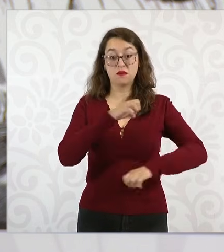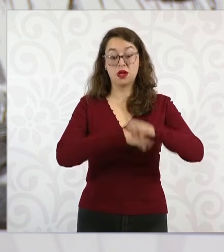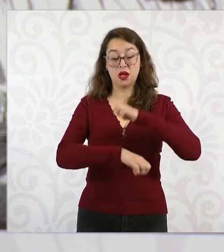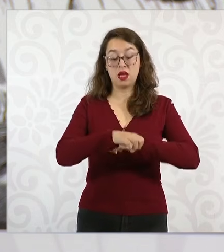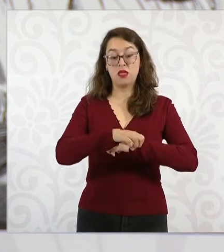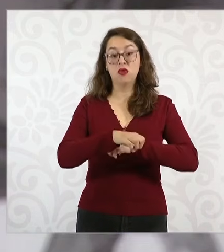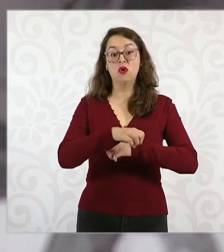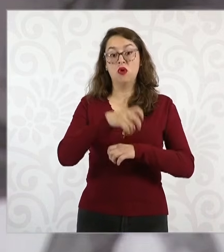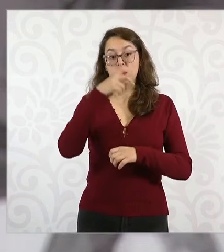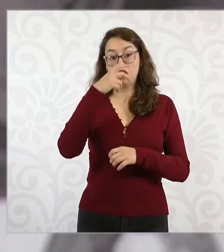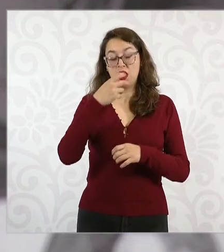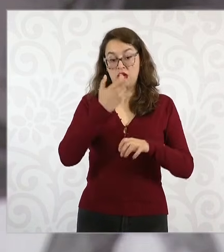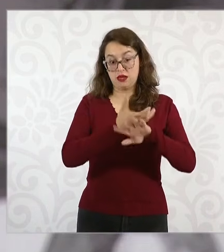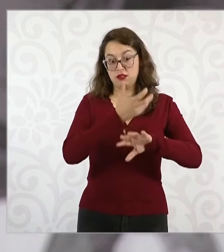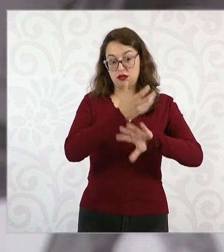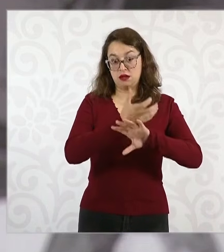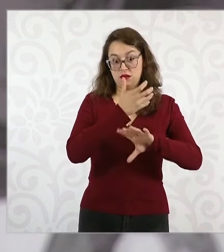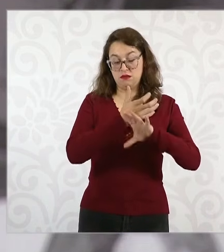en México,